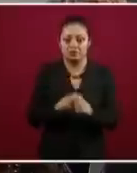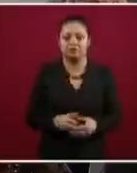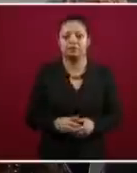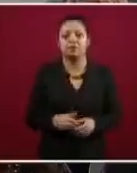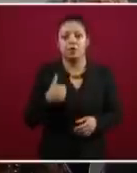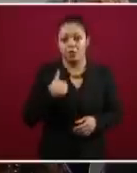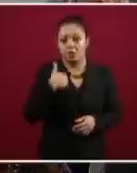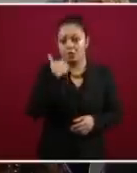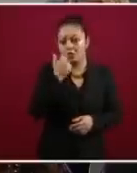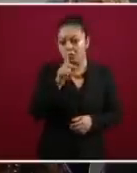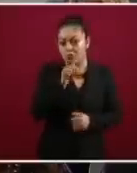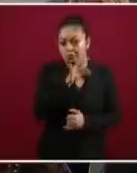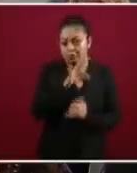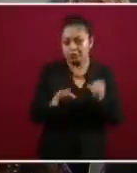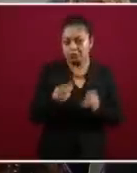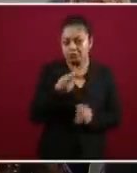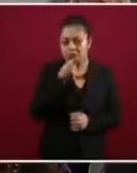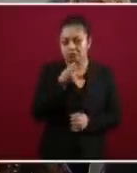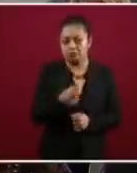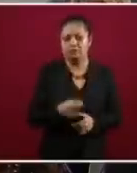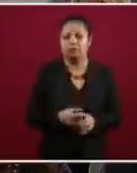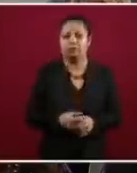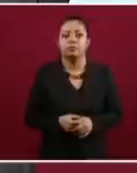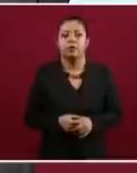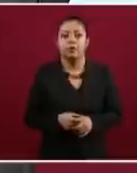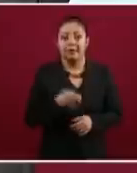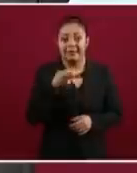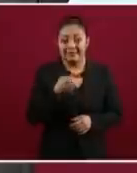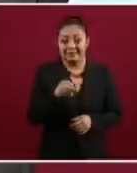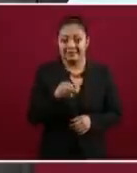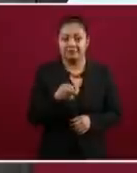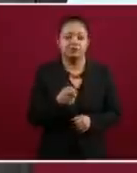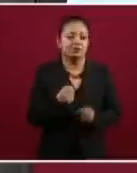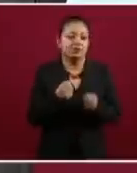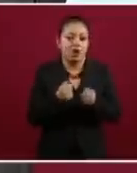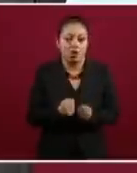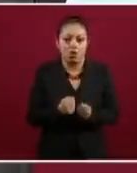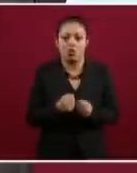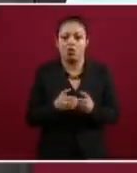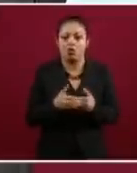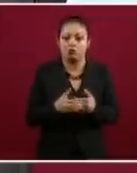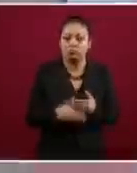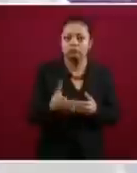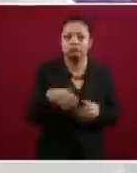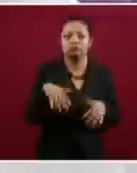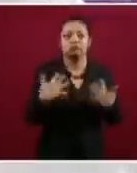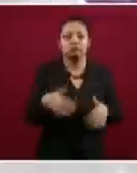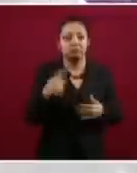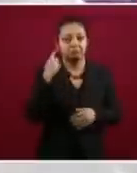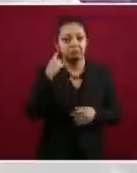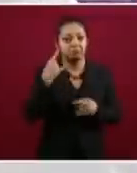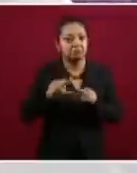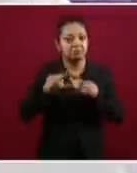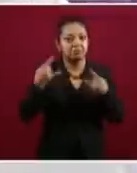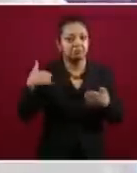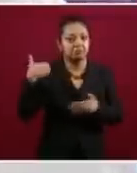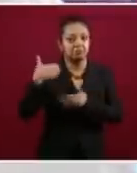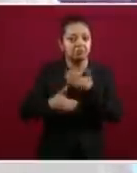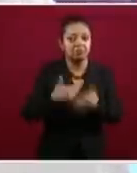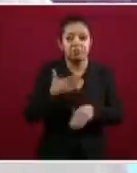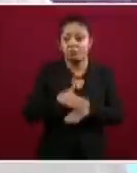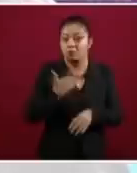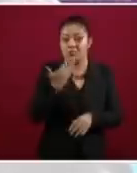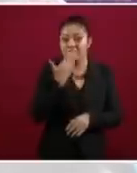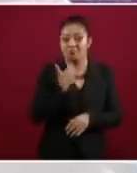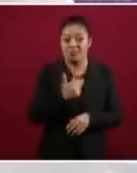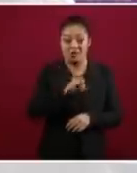finalizar mi intervención, pues, diciendo que esta será seguramente una jornada histórica, inédita, porque no hay en la historia